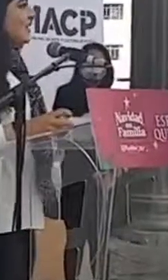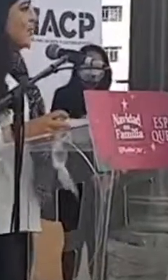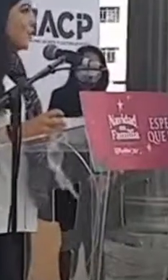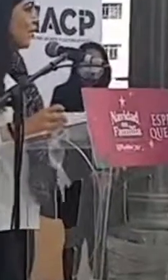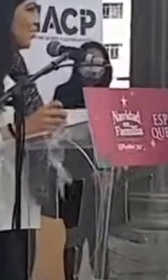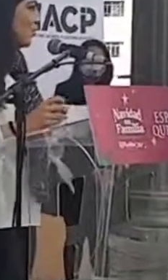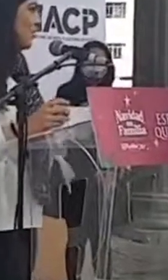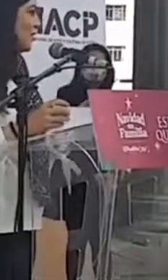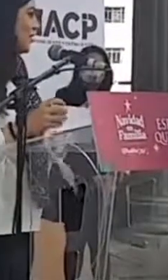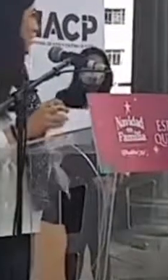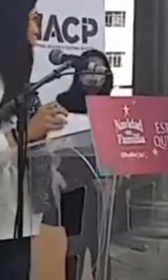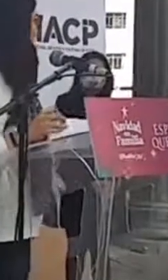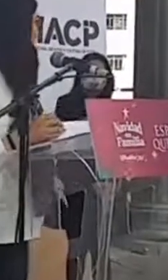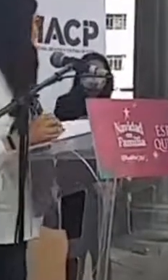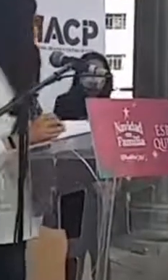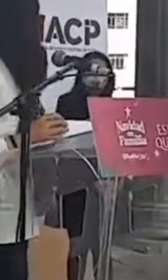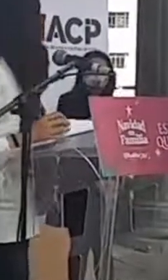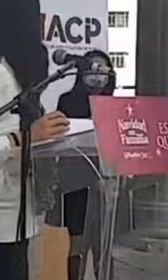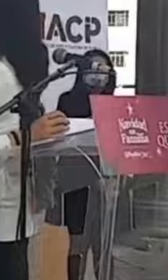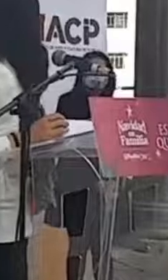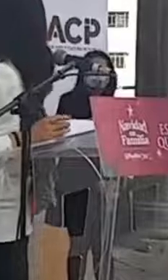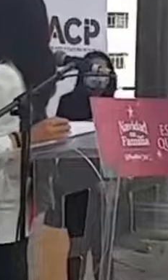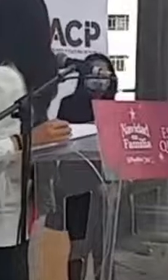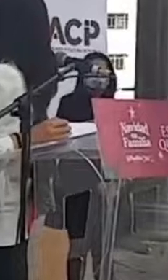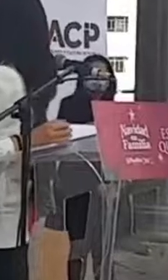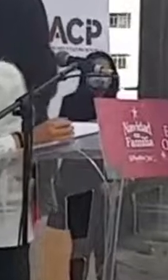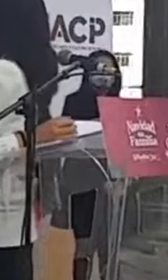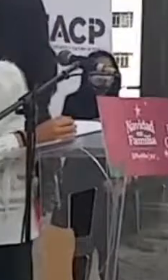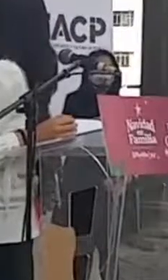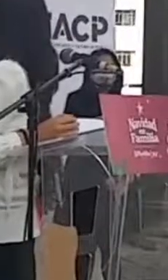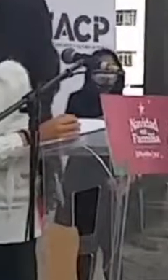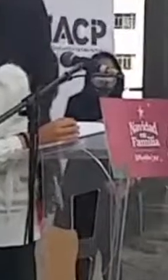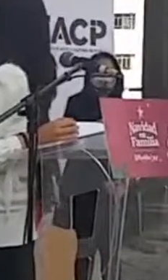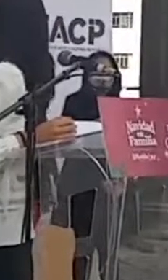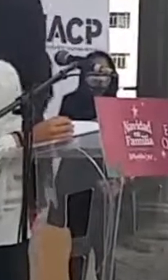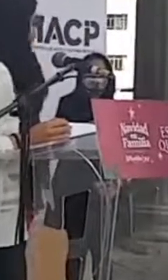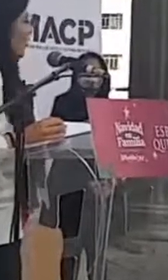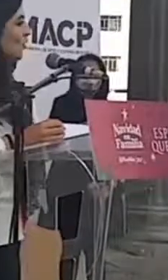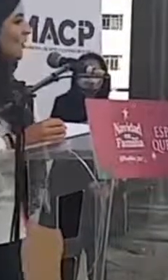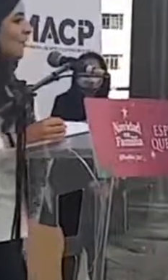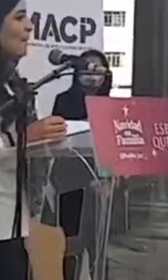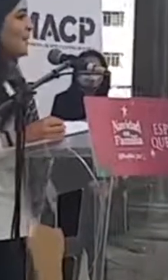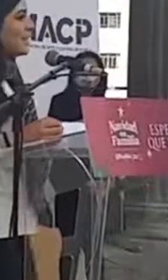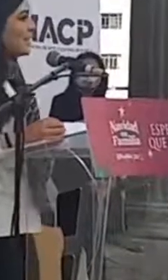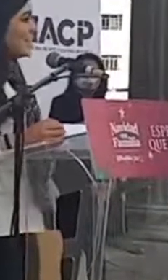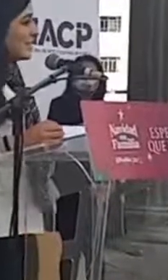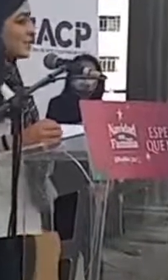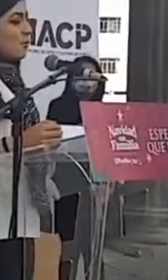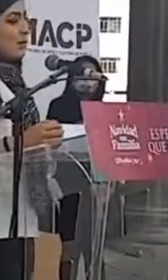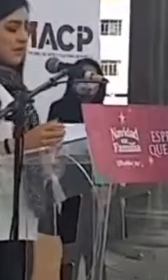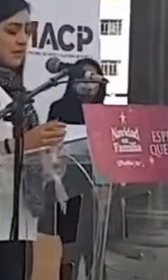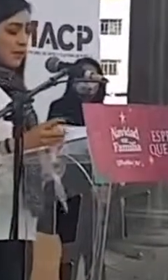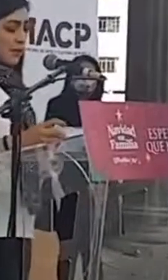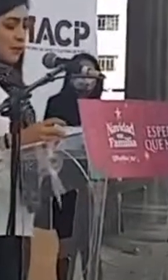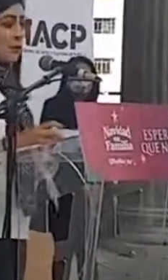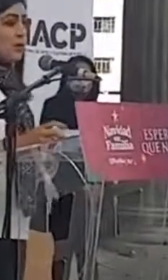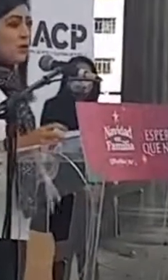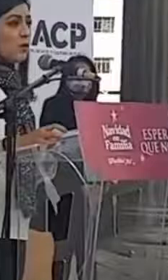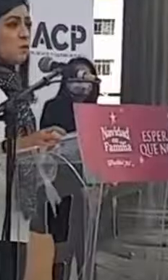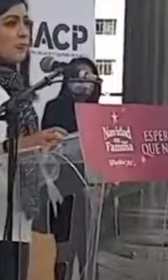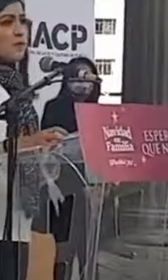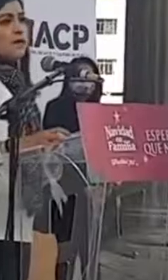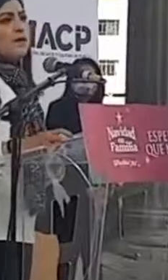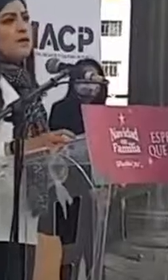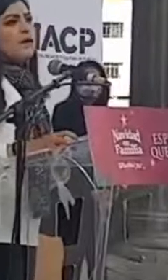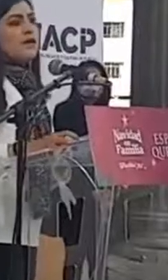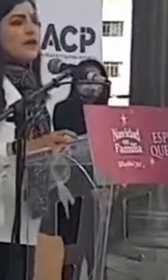seguir recordando que estos 80 años nos sigan inspirando todavía más, que sigas compartiendo, pero sobre todo